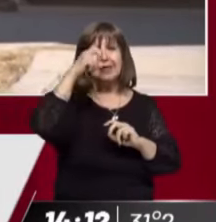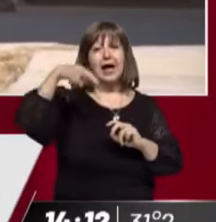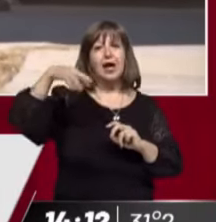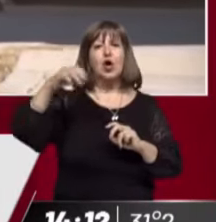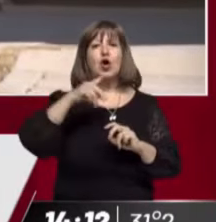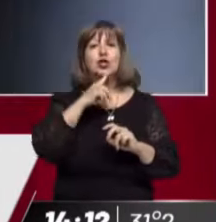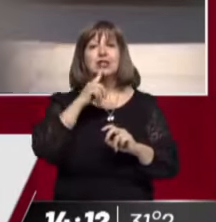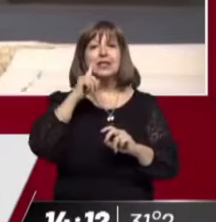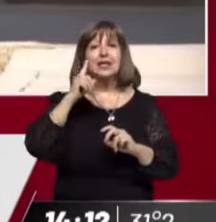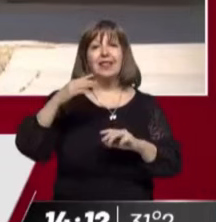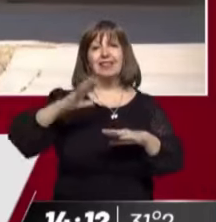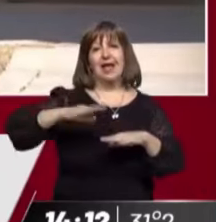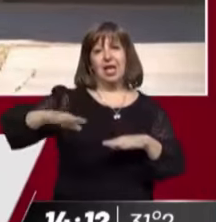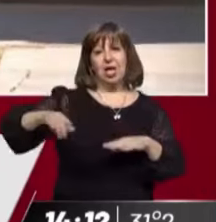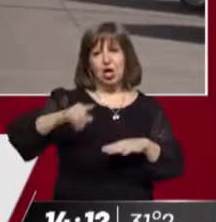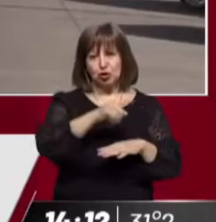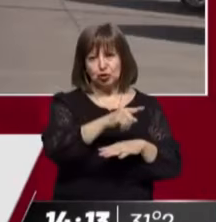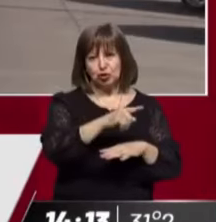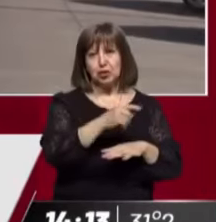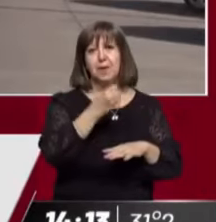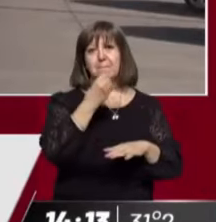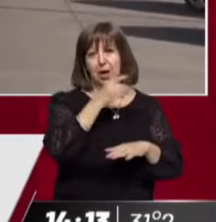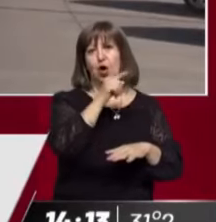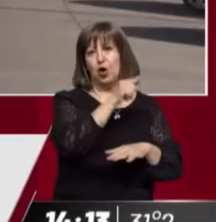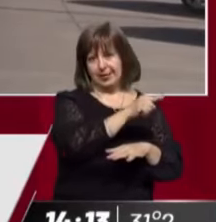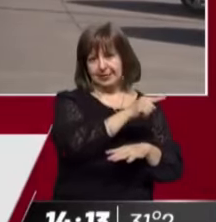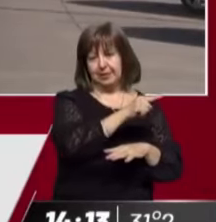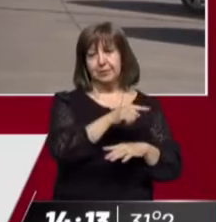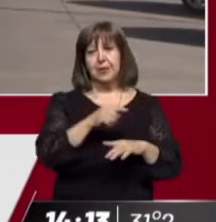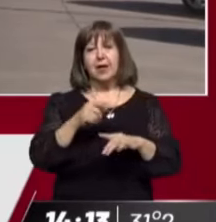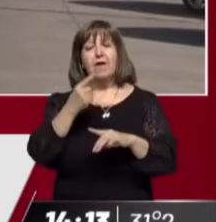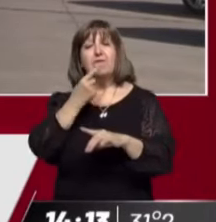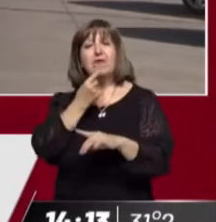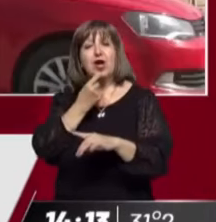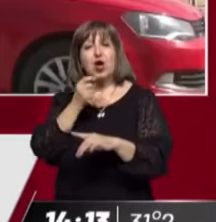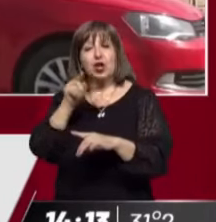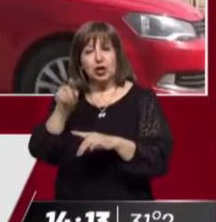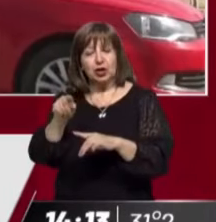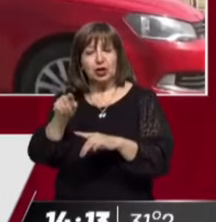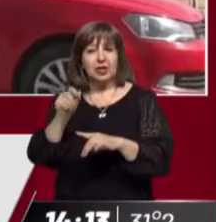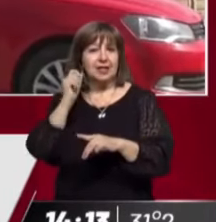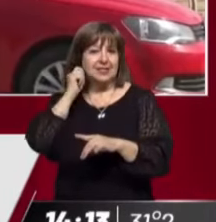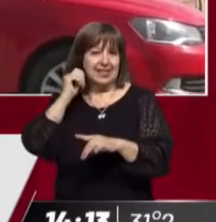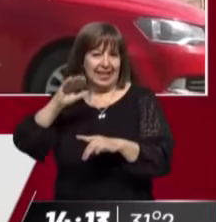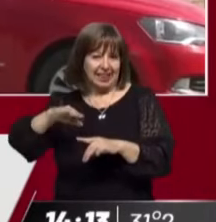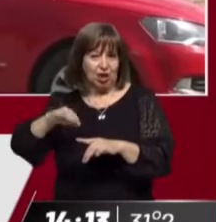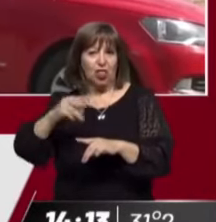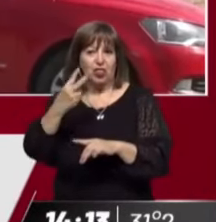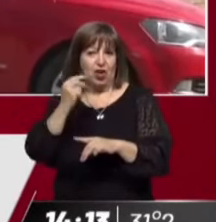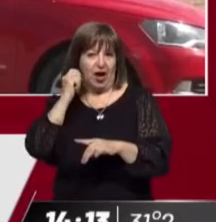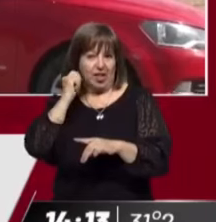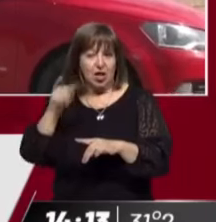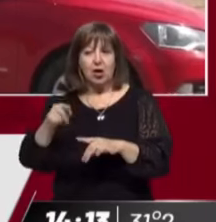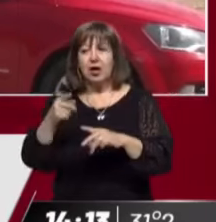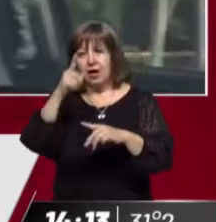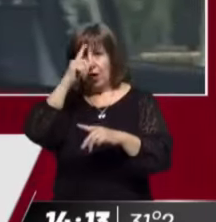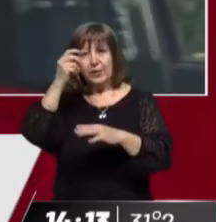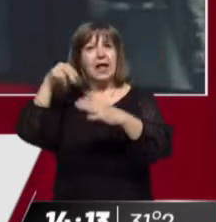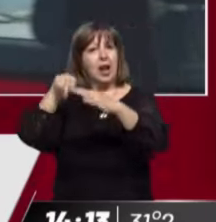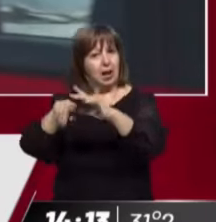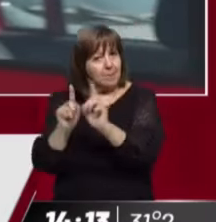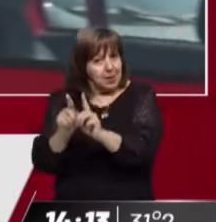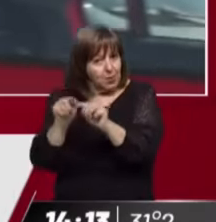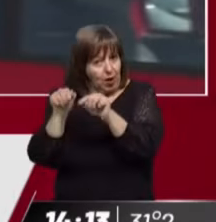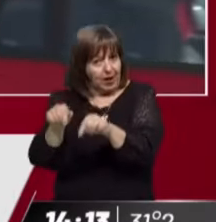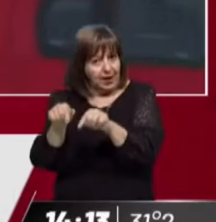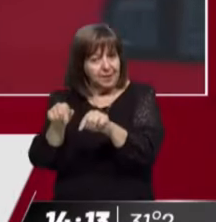hospital Noti para tener un servicio de mayor complejidad. El paciente más chico está internado actualmente en el